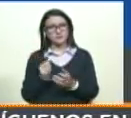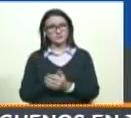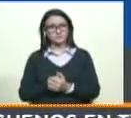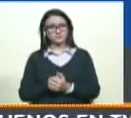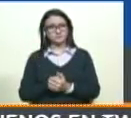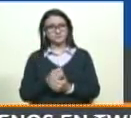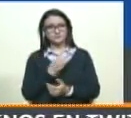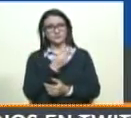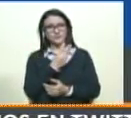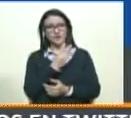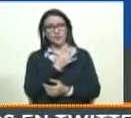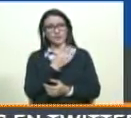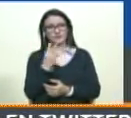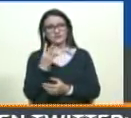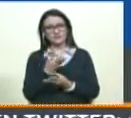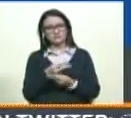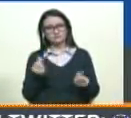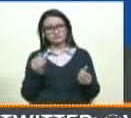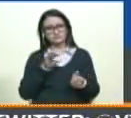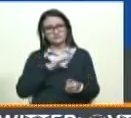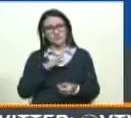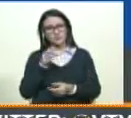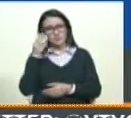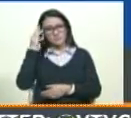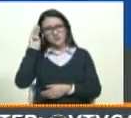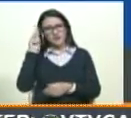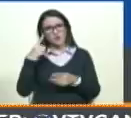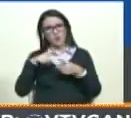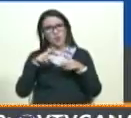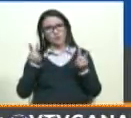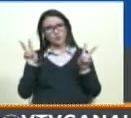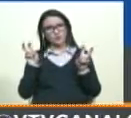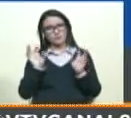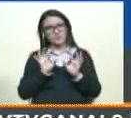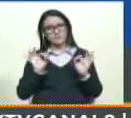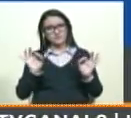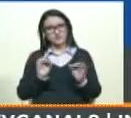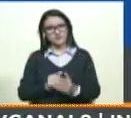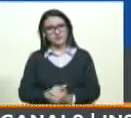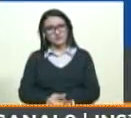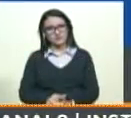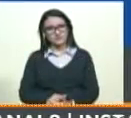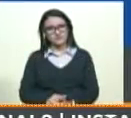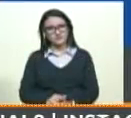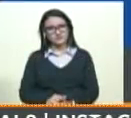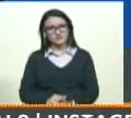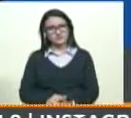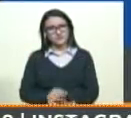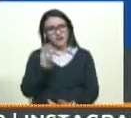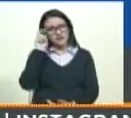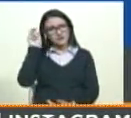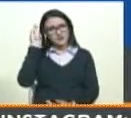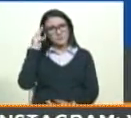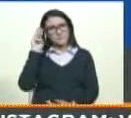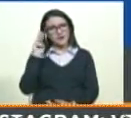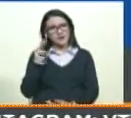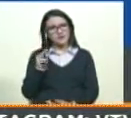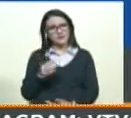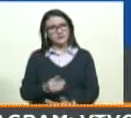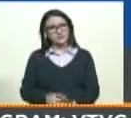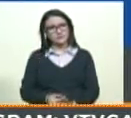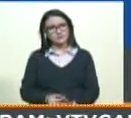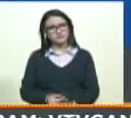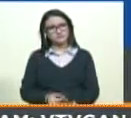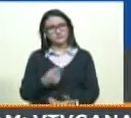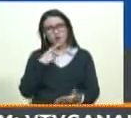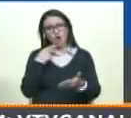los 43 desaparecidos de Ayotzinapa o algún otro tema en específico. ¿Sabes que el canciller de México tuvo la delicadeza de no